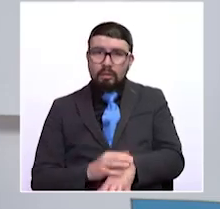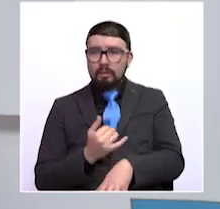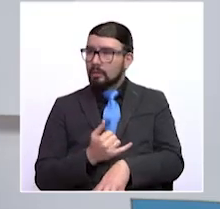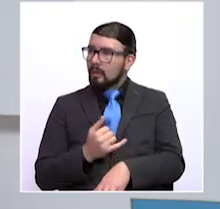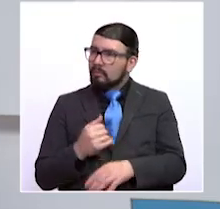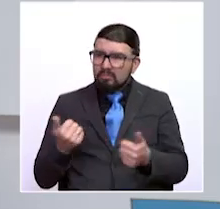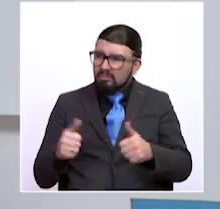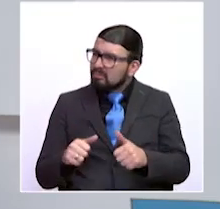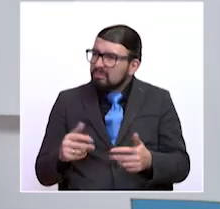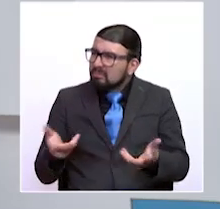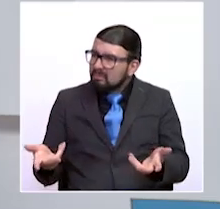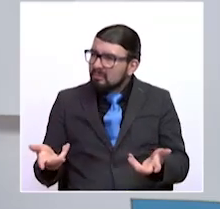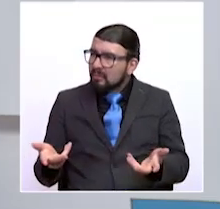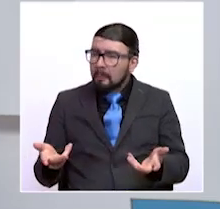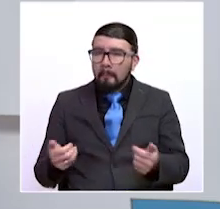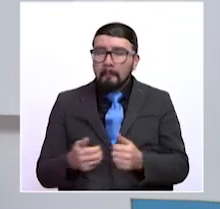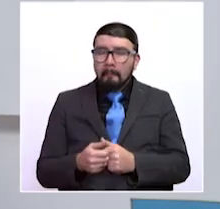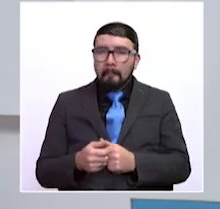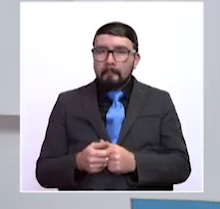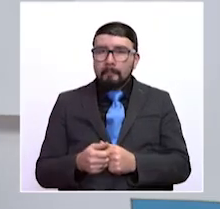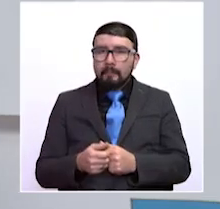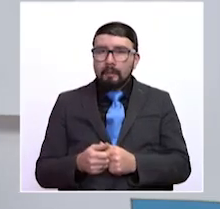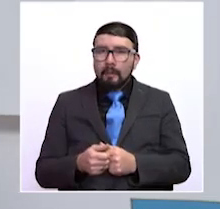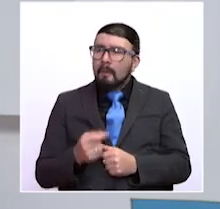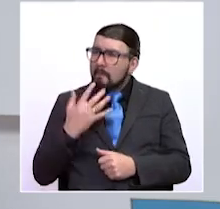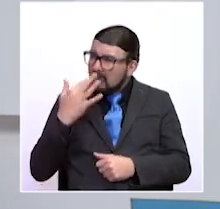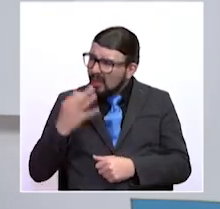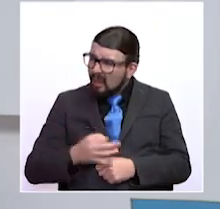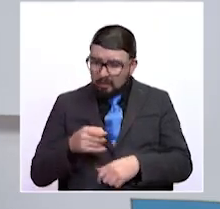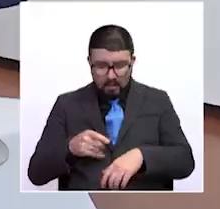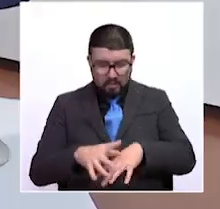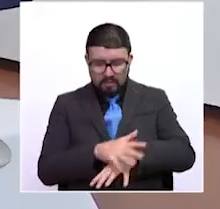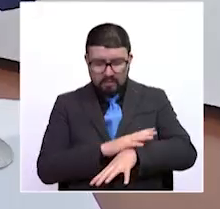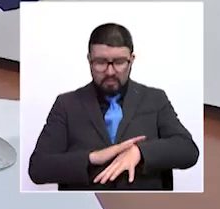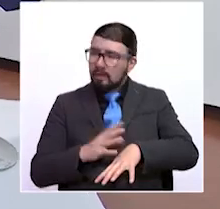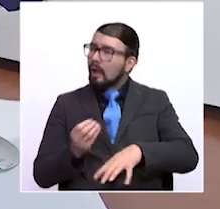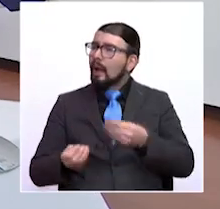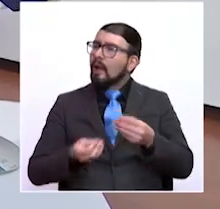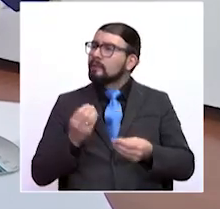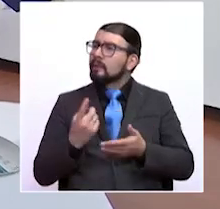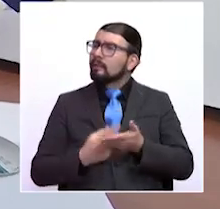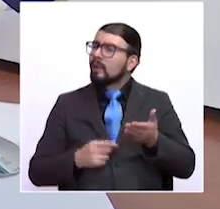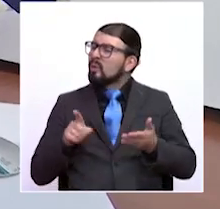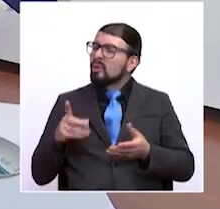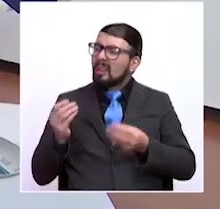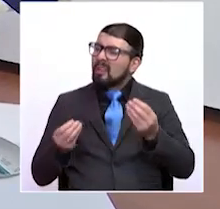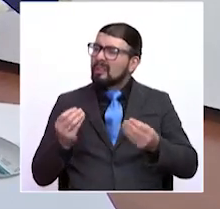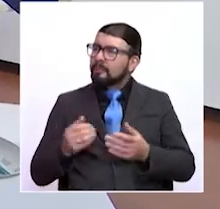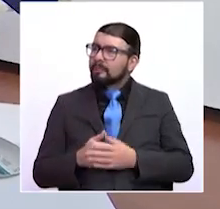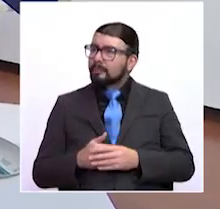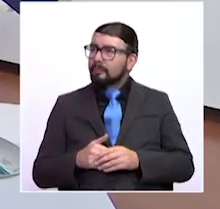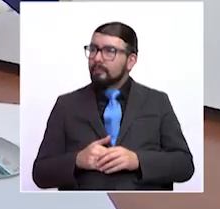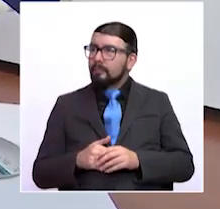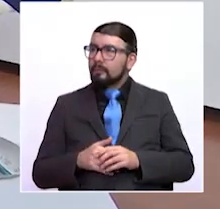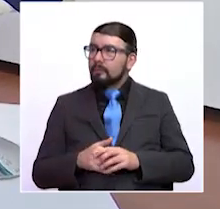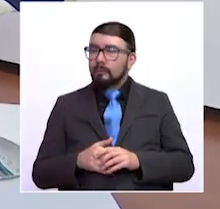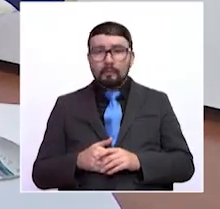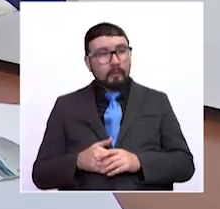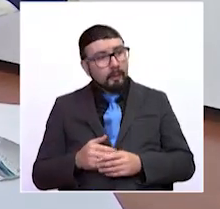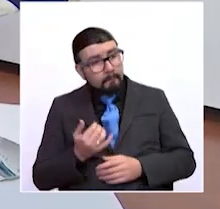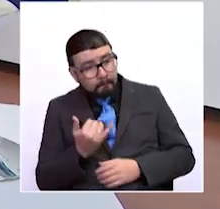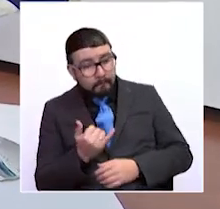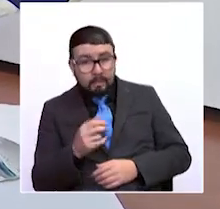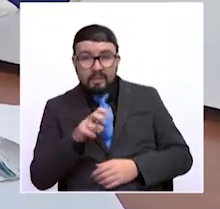bombas. ¿Qué es realmente lo que se hace en estos casos? ¿Y qué hacen ustedes? En cuanto a la